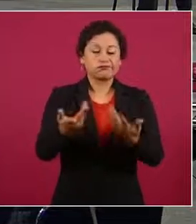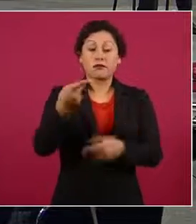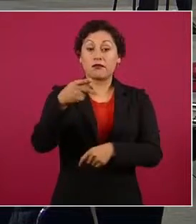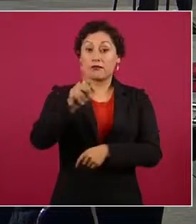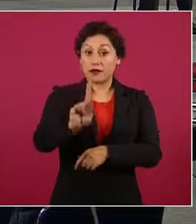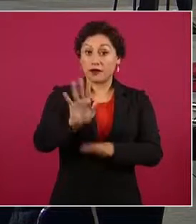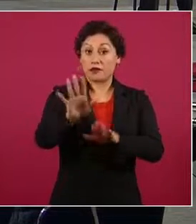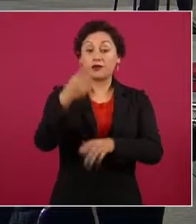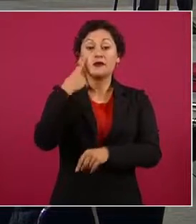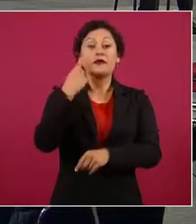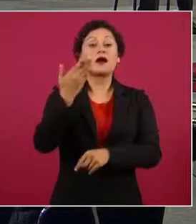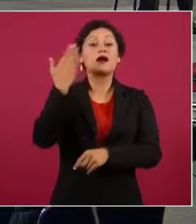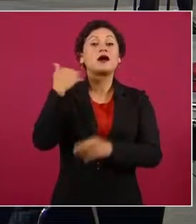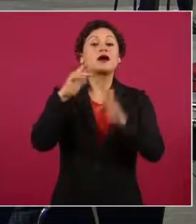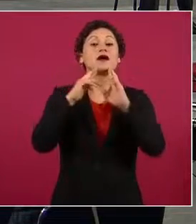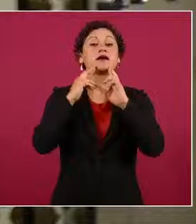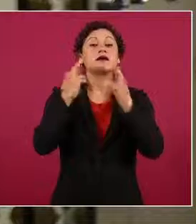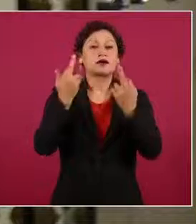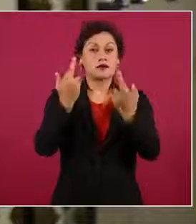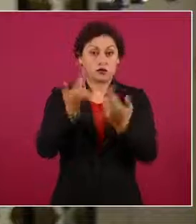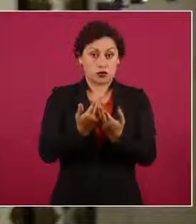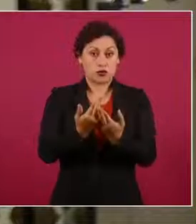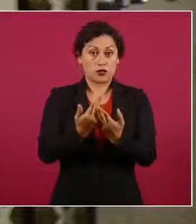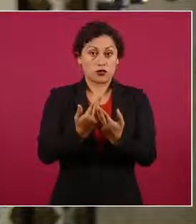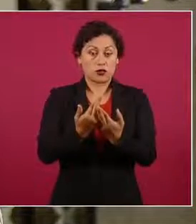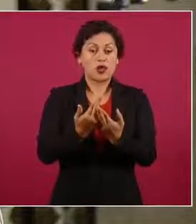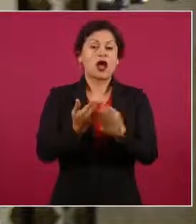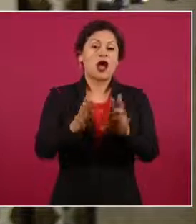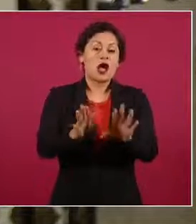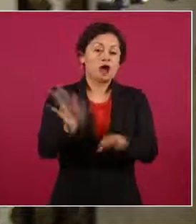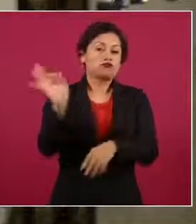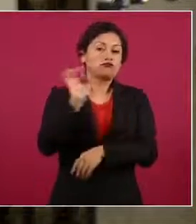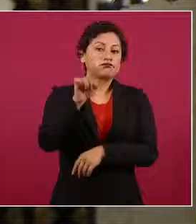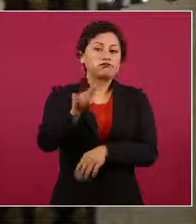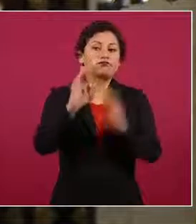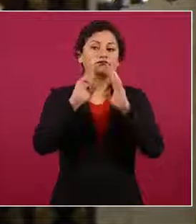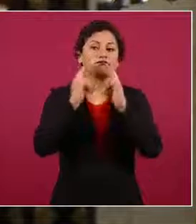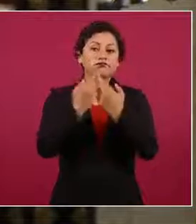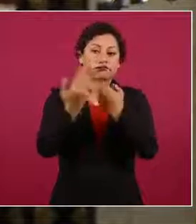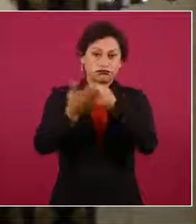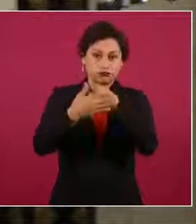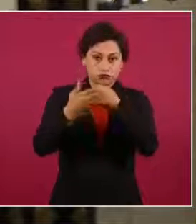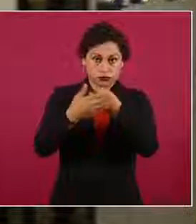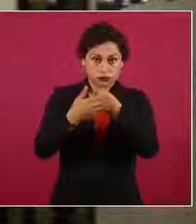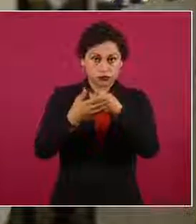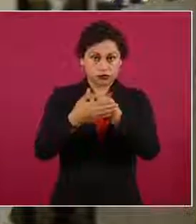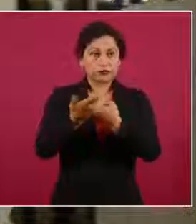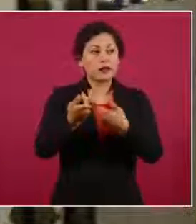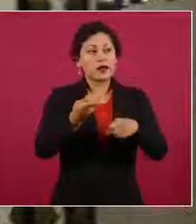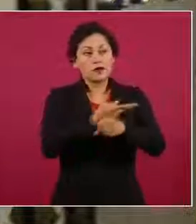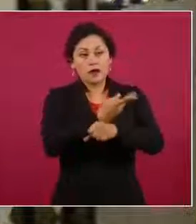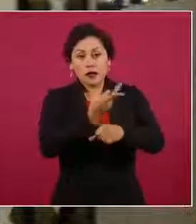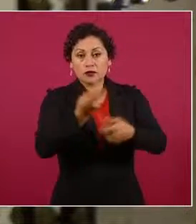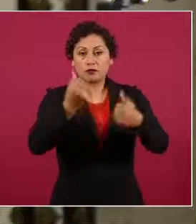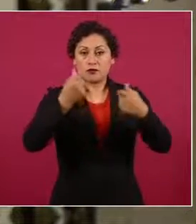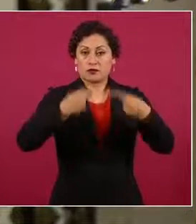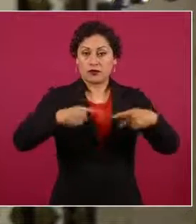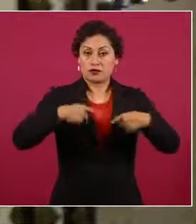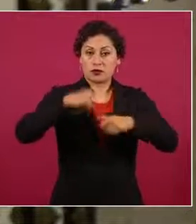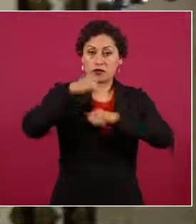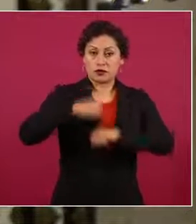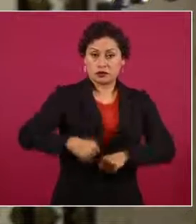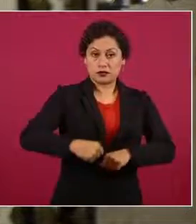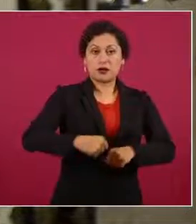reunión, sería muy importante una reunión con la Procuraduría Agraria y el Registro Agrario Nacional, junto con estas